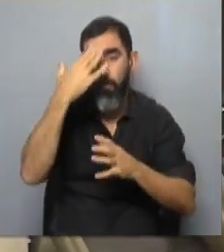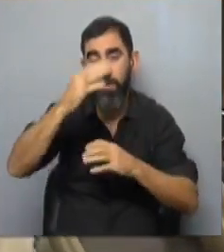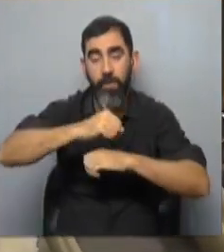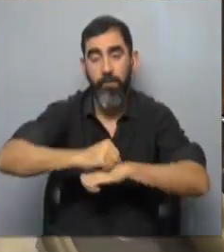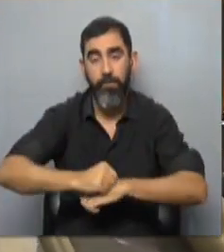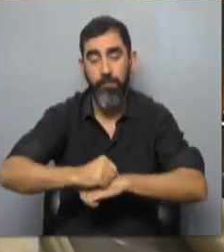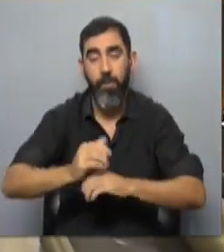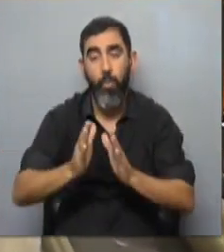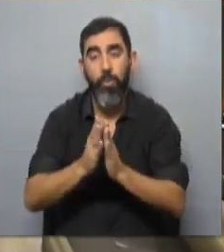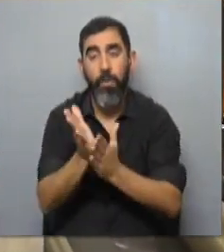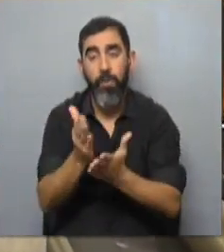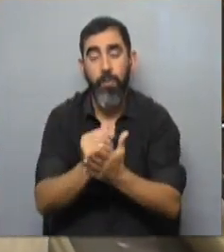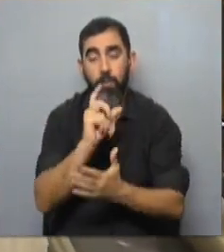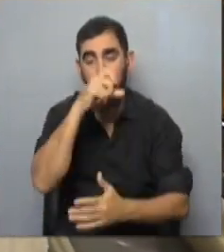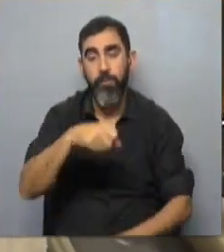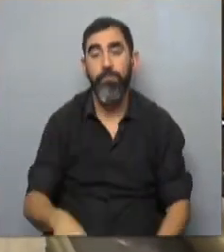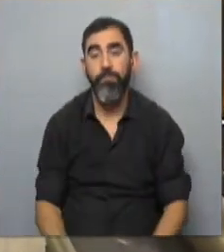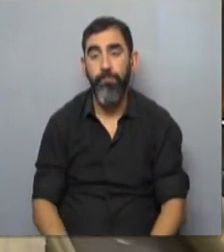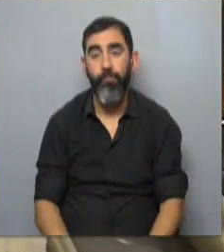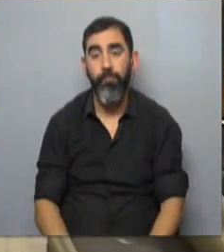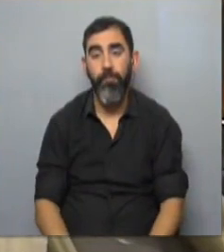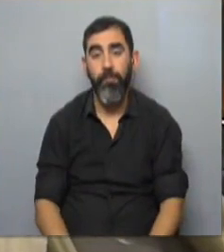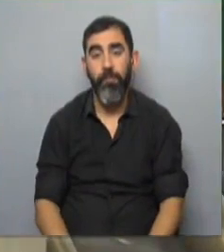Amplio en la Junta Departamental de Montevideo.